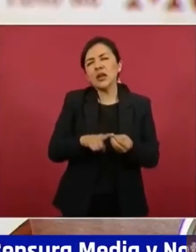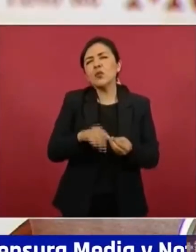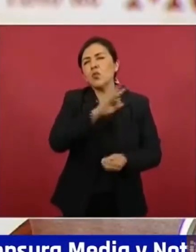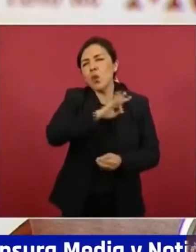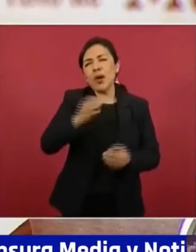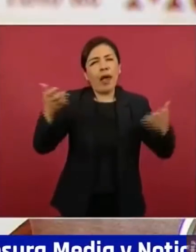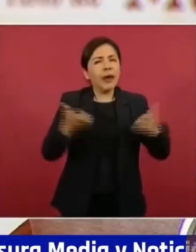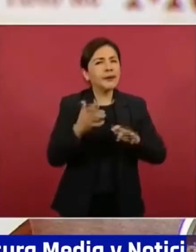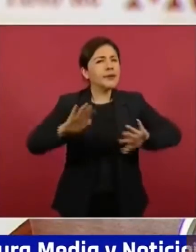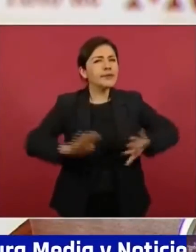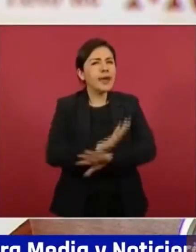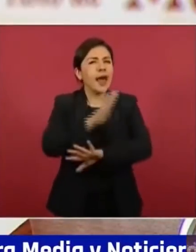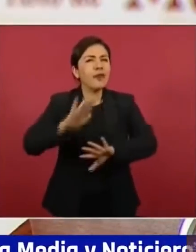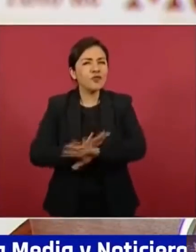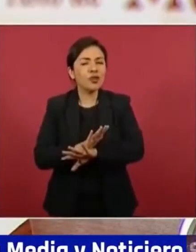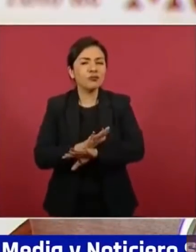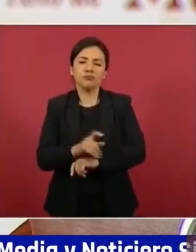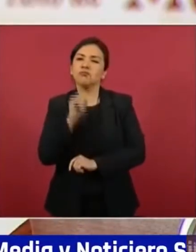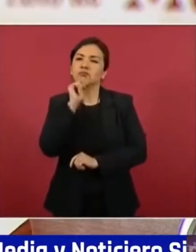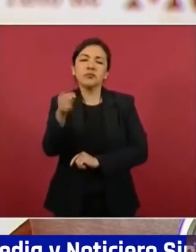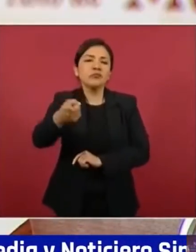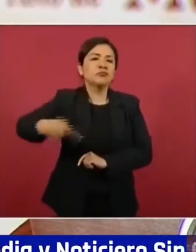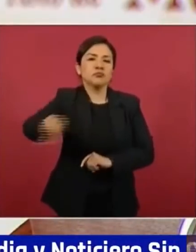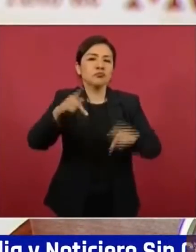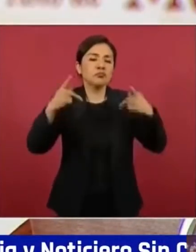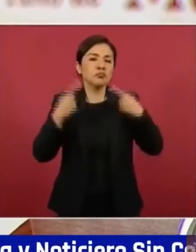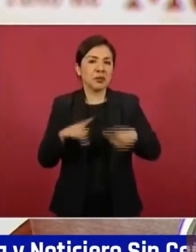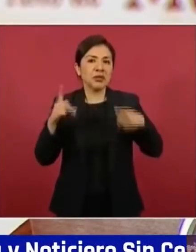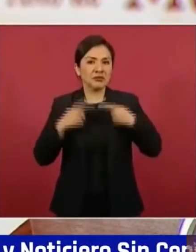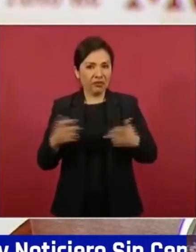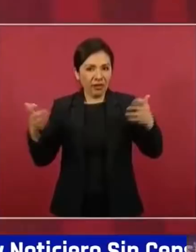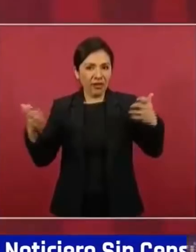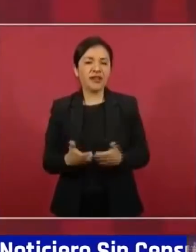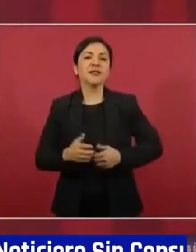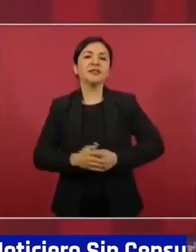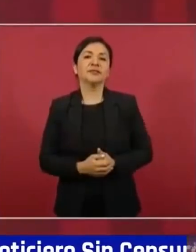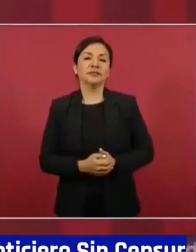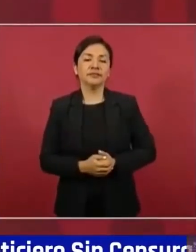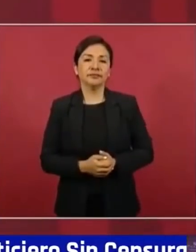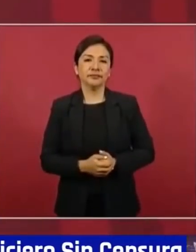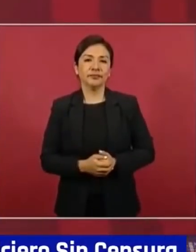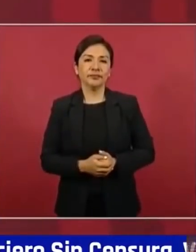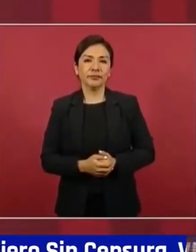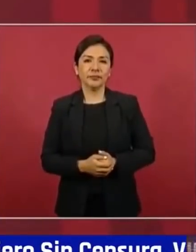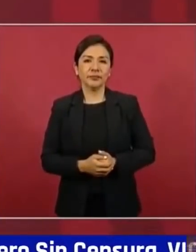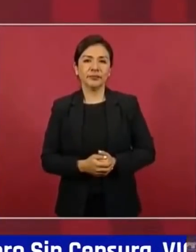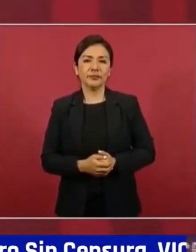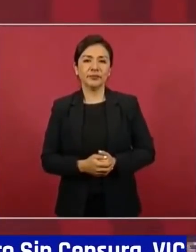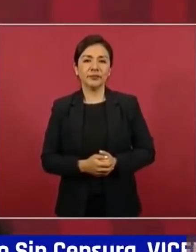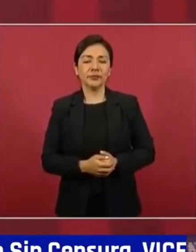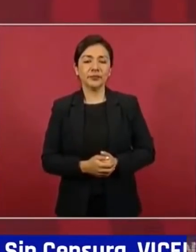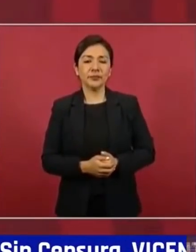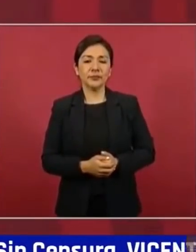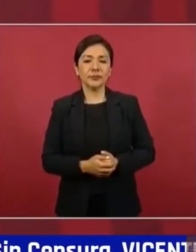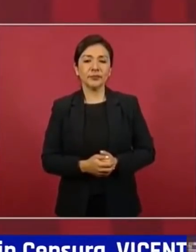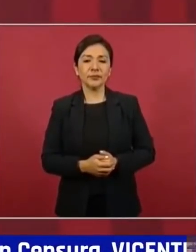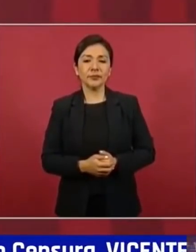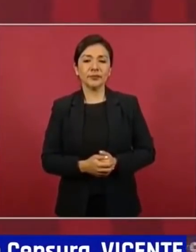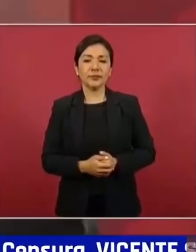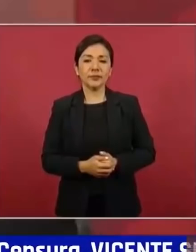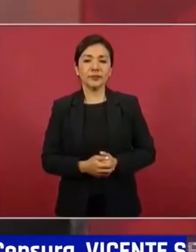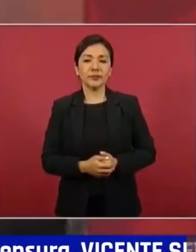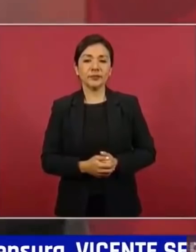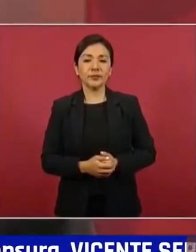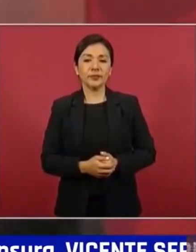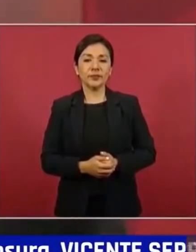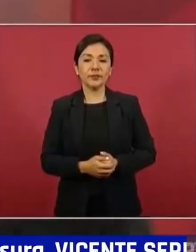momentáneamente, pero vamos a seguir adelante. Y a veces vamos a sufrir derrotas, pero las derrotas, ya sabes, lo que